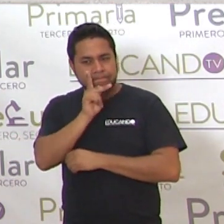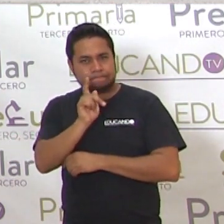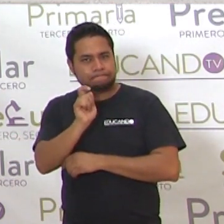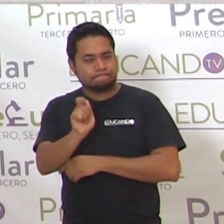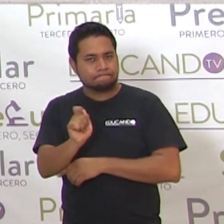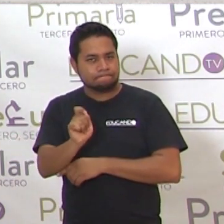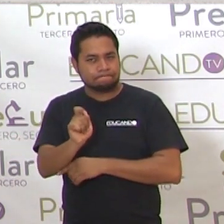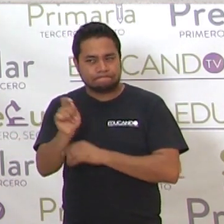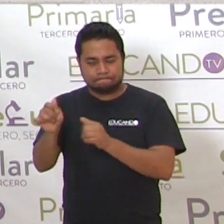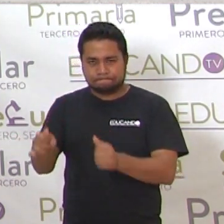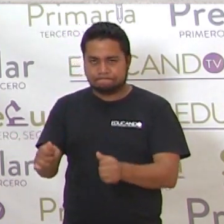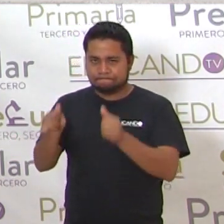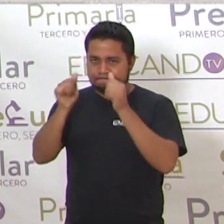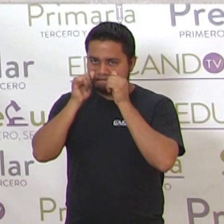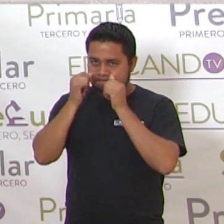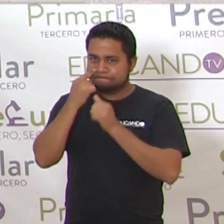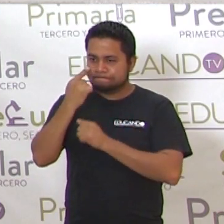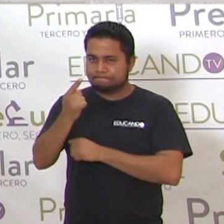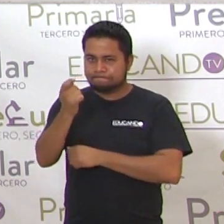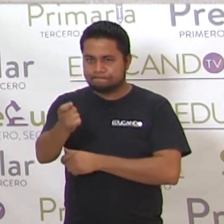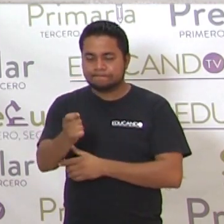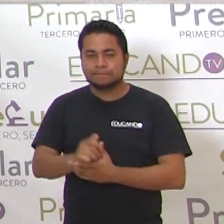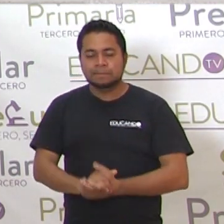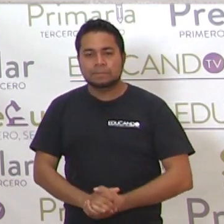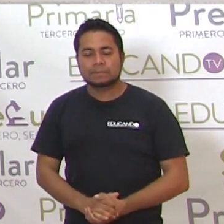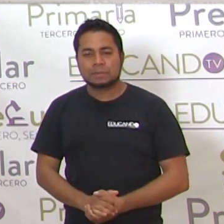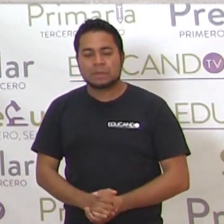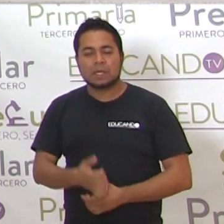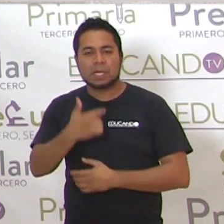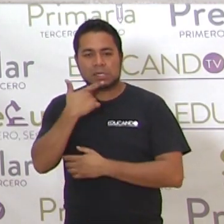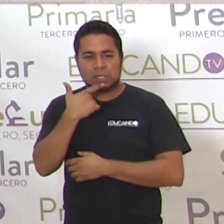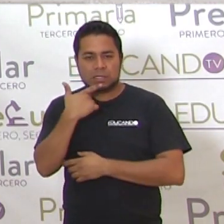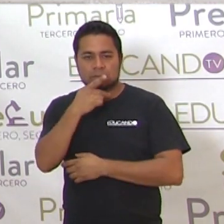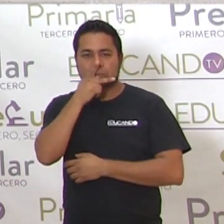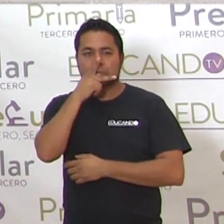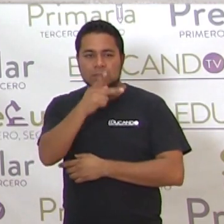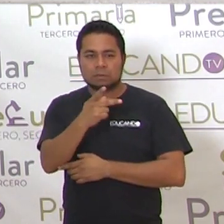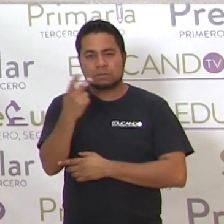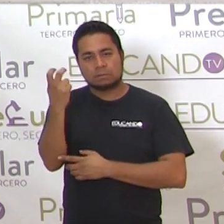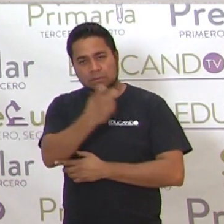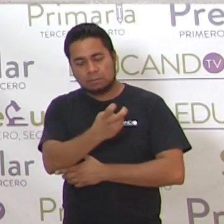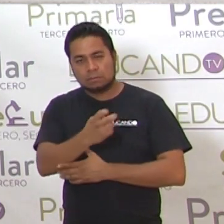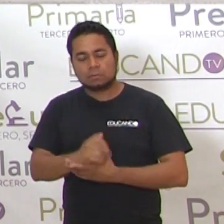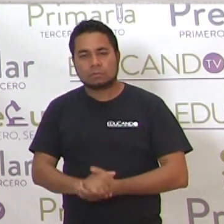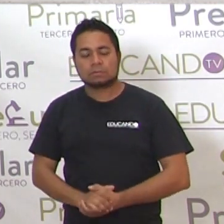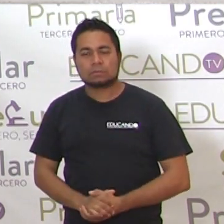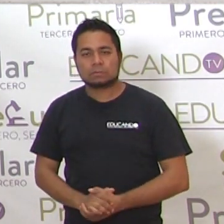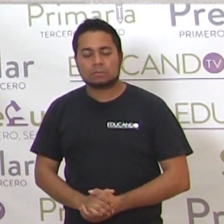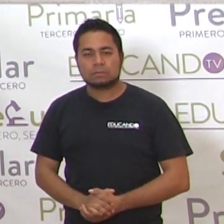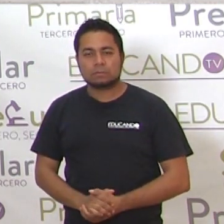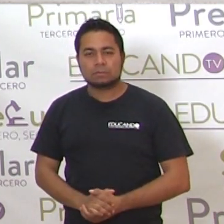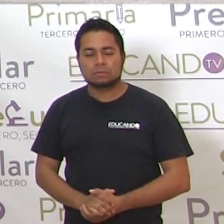mucha atención en inglés esto significa